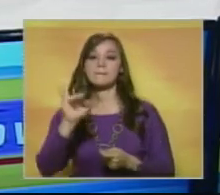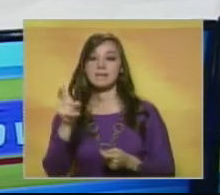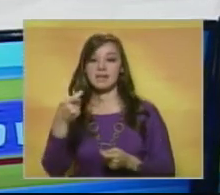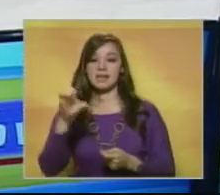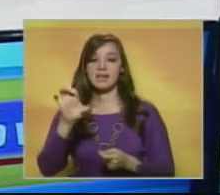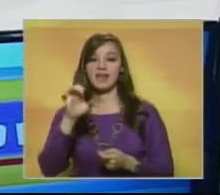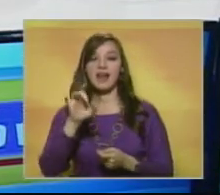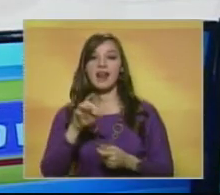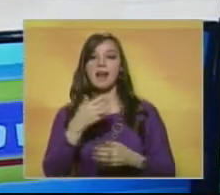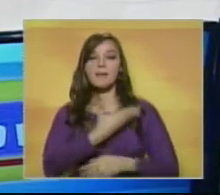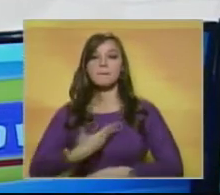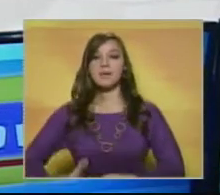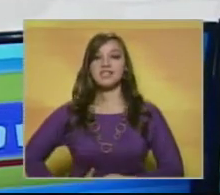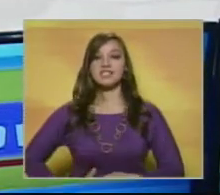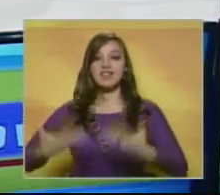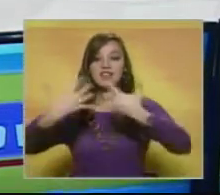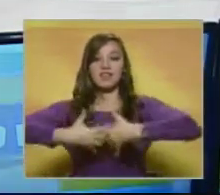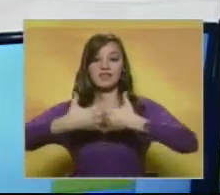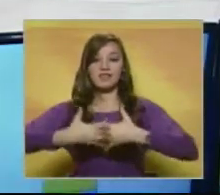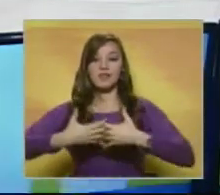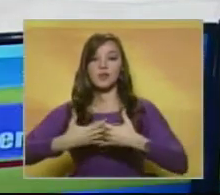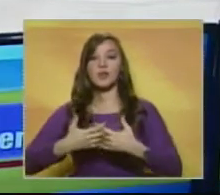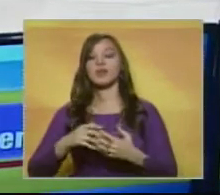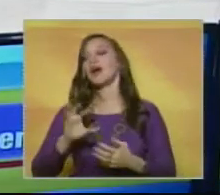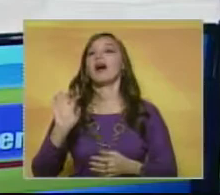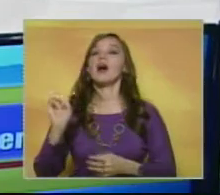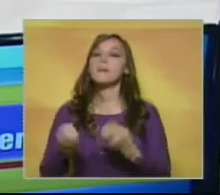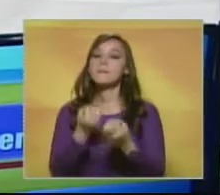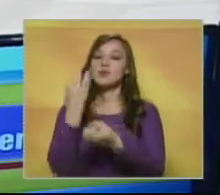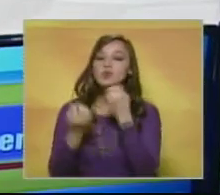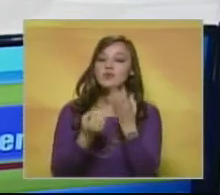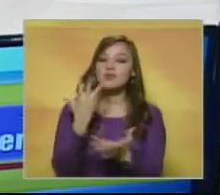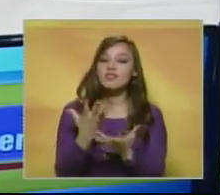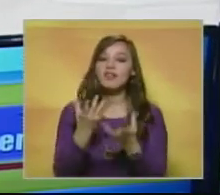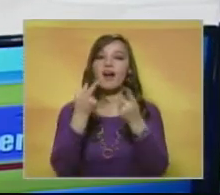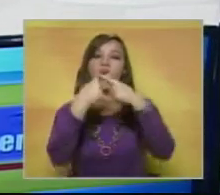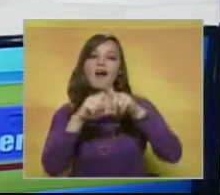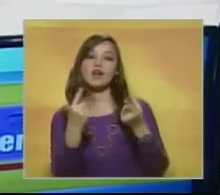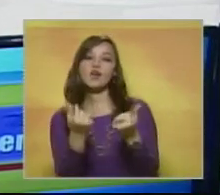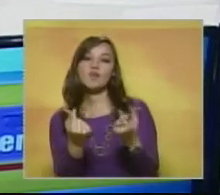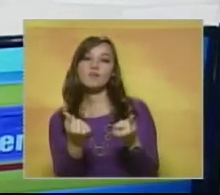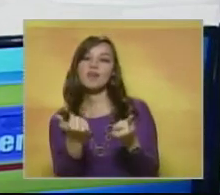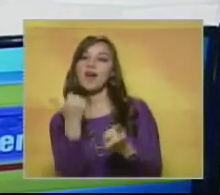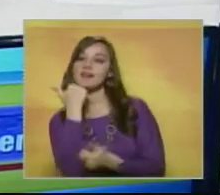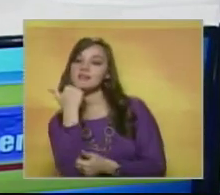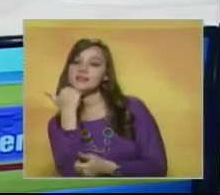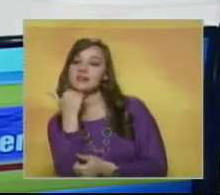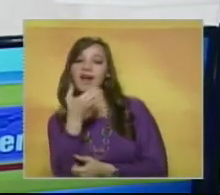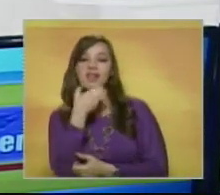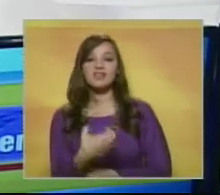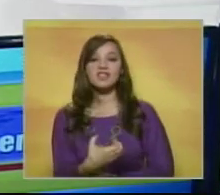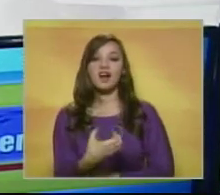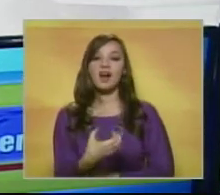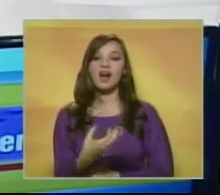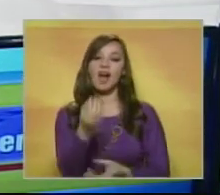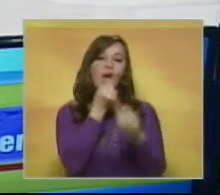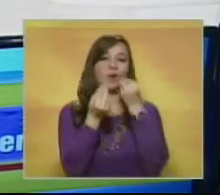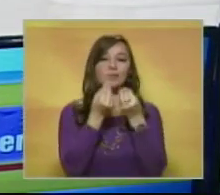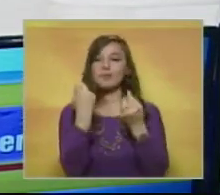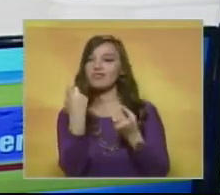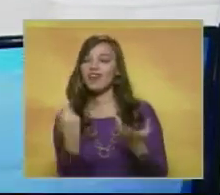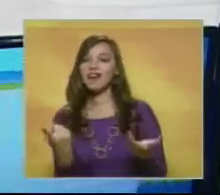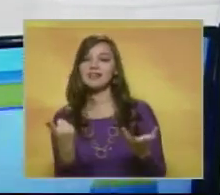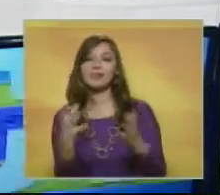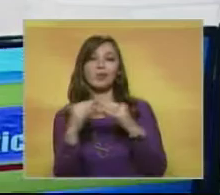Abad, presidente de Fedeindustria. Bueno, productividad, economía, se acerca la Navidad, abastecimiento, inflación, todos